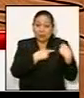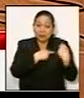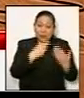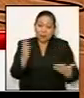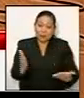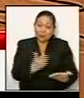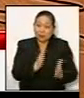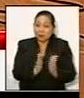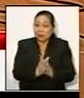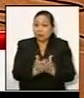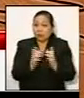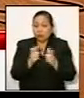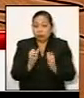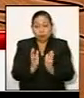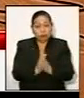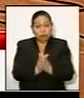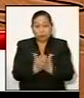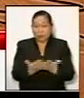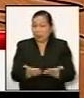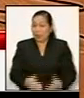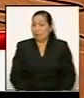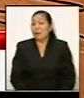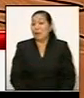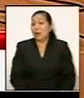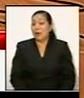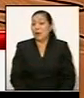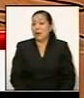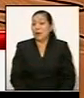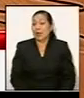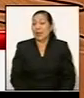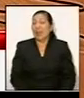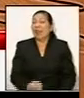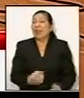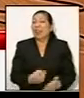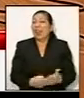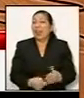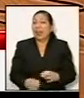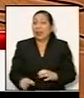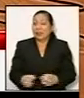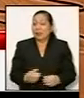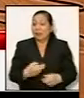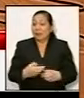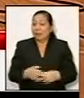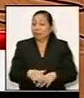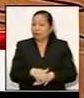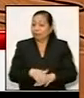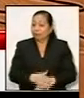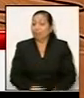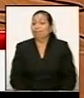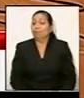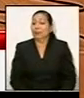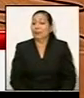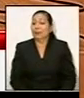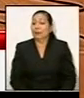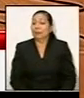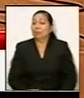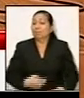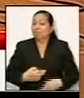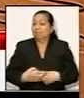de la revisión y el control de los textos escolares y qué acciones proceso administrativo el